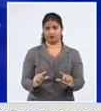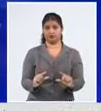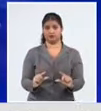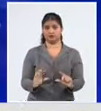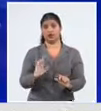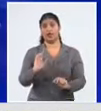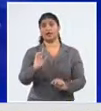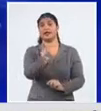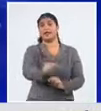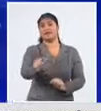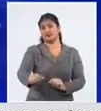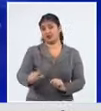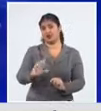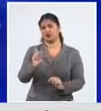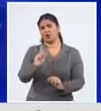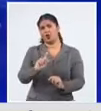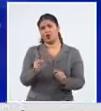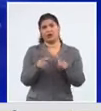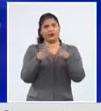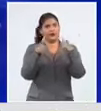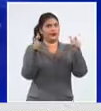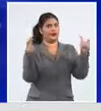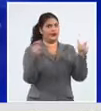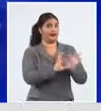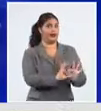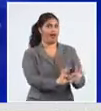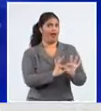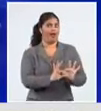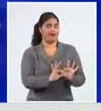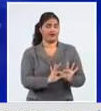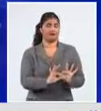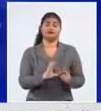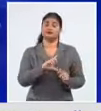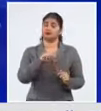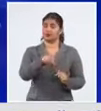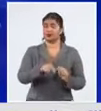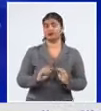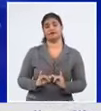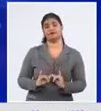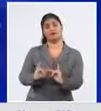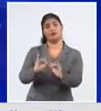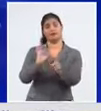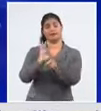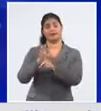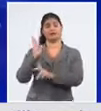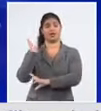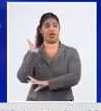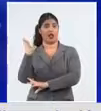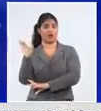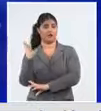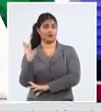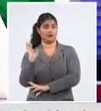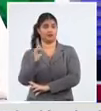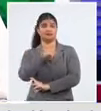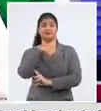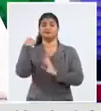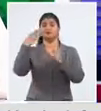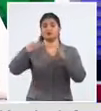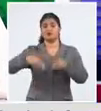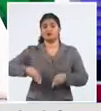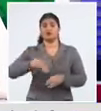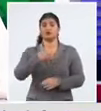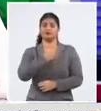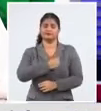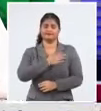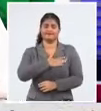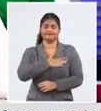superior. Decía esto porque vamos a informar inicialmente, como siempre se hace, y lamentar el fallecimiento de 78 personas